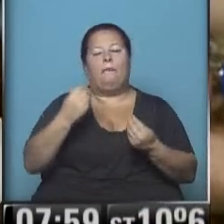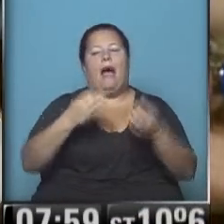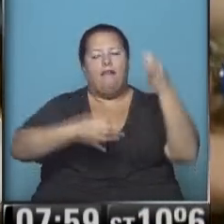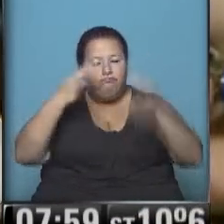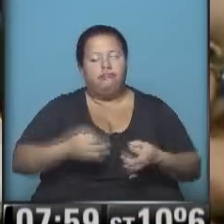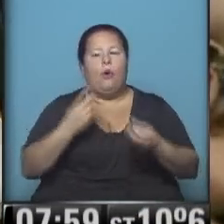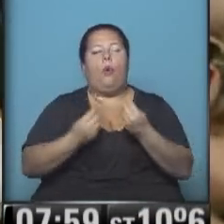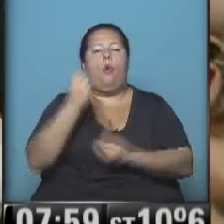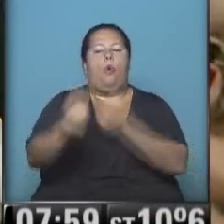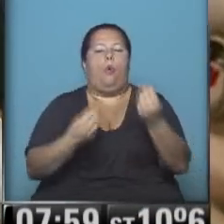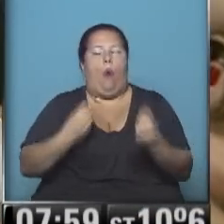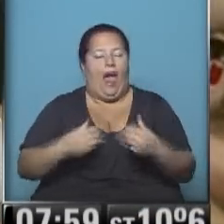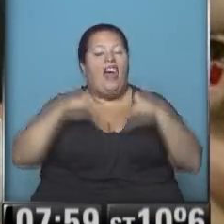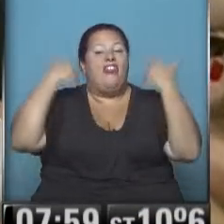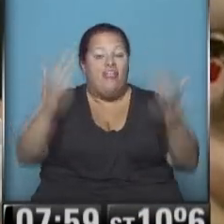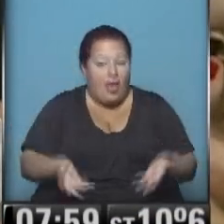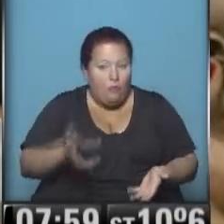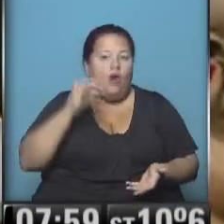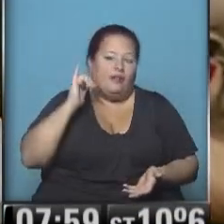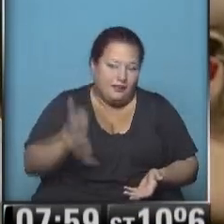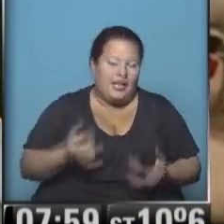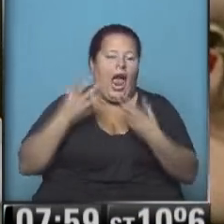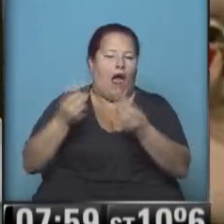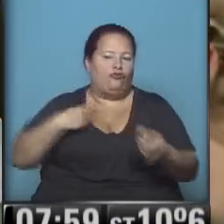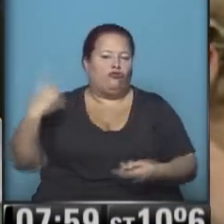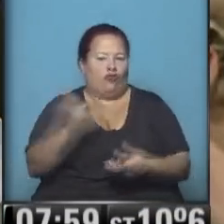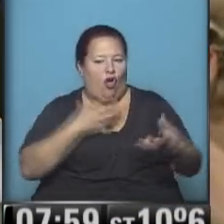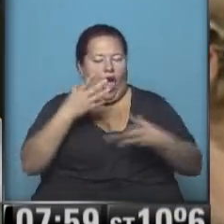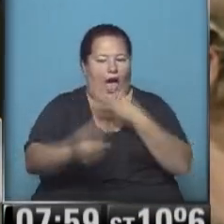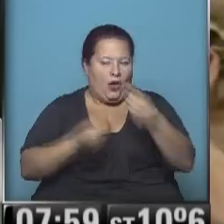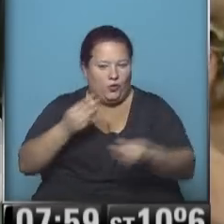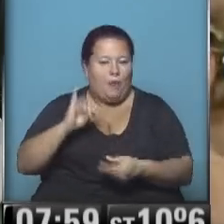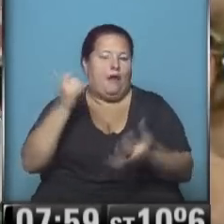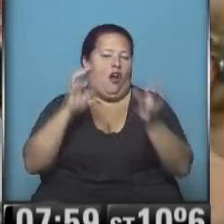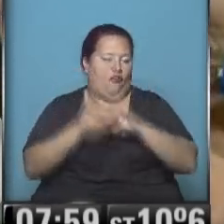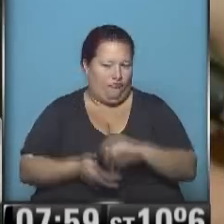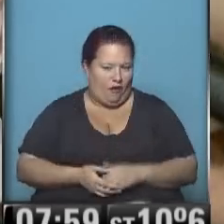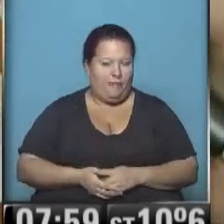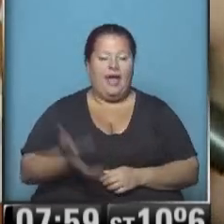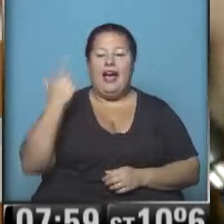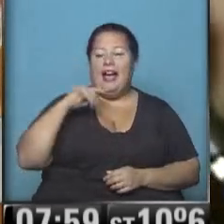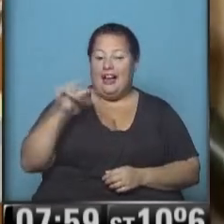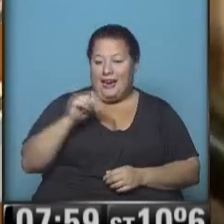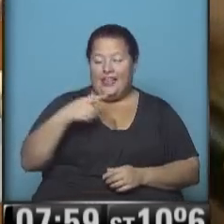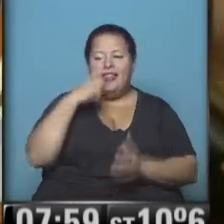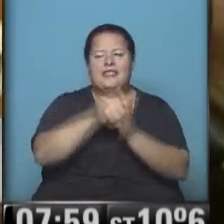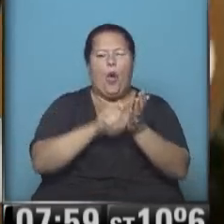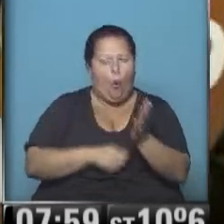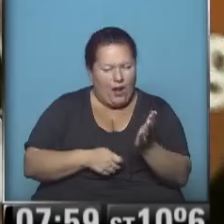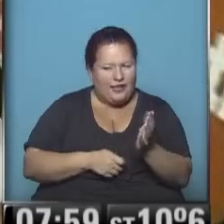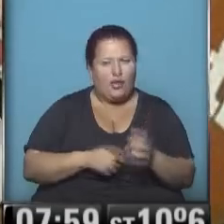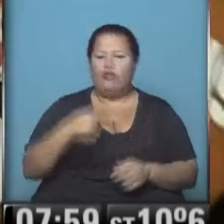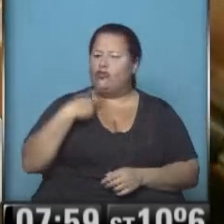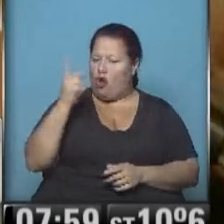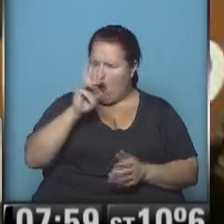en el lugar que corresponde y después sí, claro, por supuesto, colaborar entre todos de la mejor manera que se pueda. Recién manifestó que ve las encuestas. Y a no,